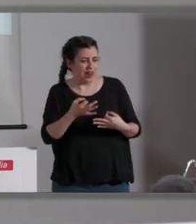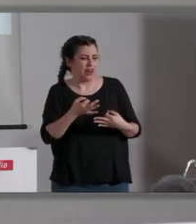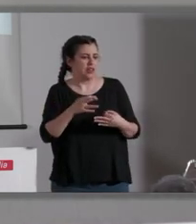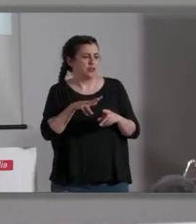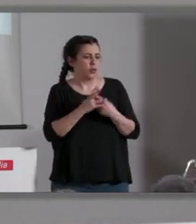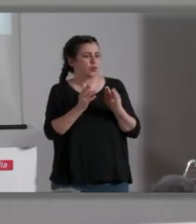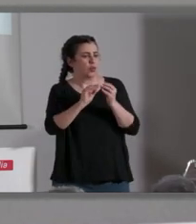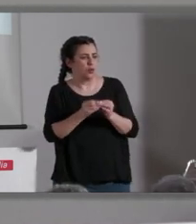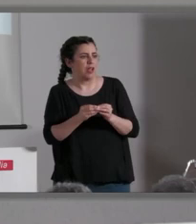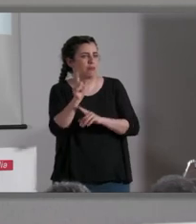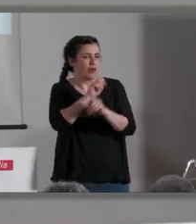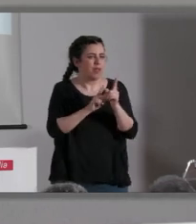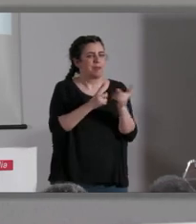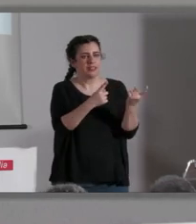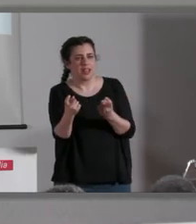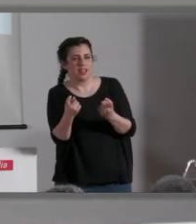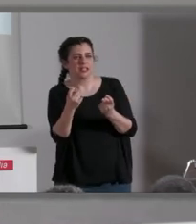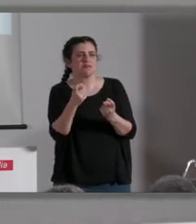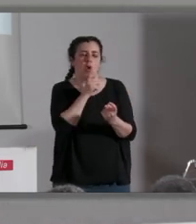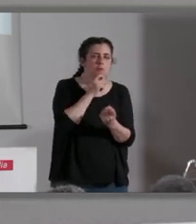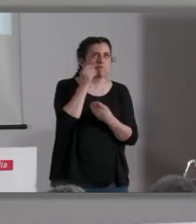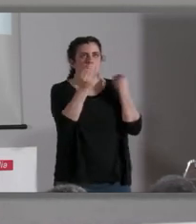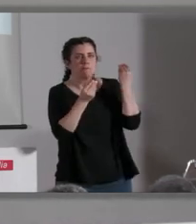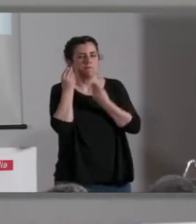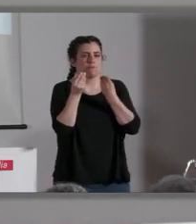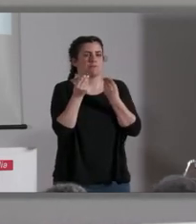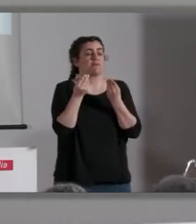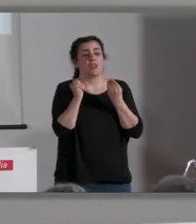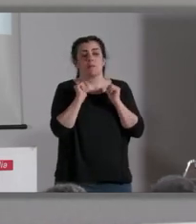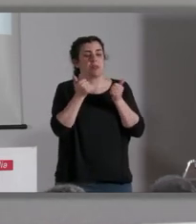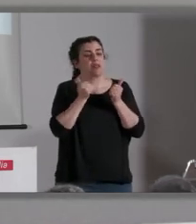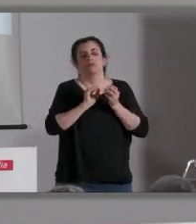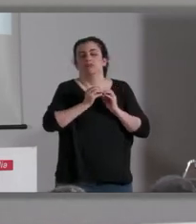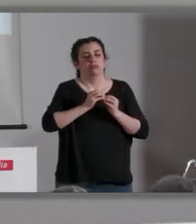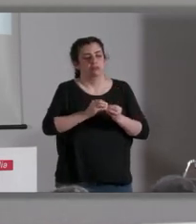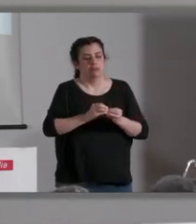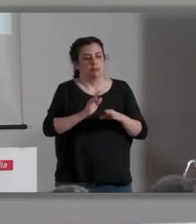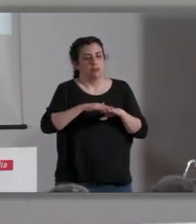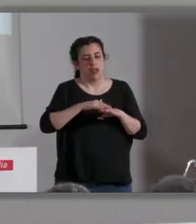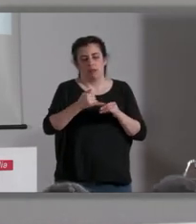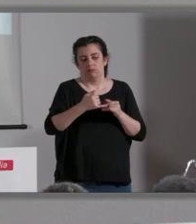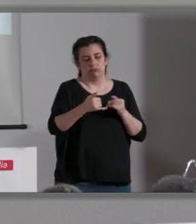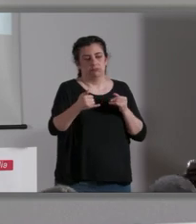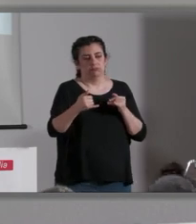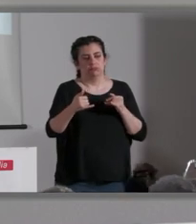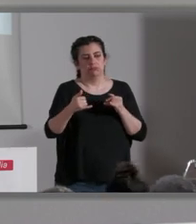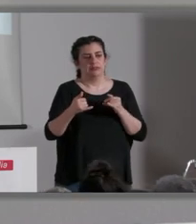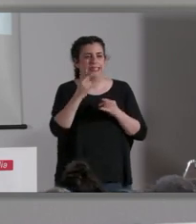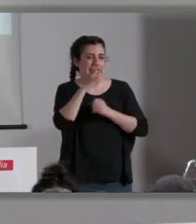necesidades y marcarnos unos ejes para trabajar durante la legislatura.